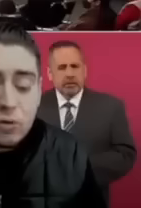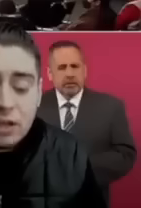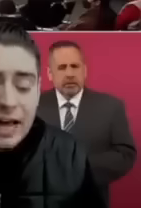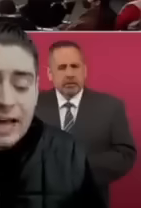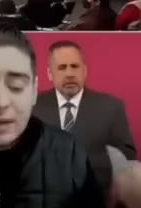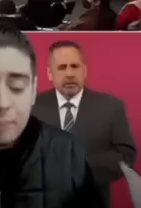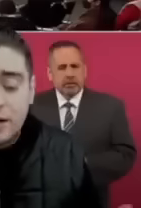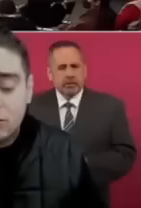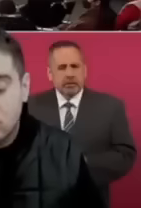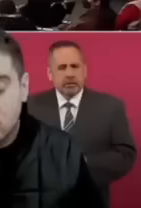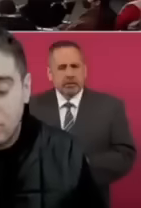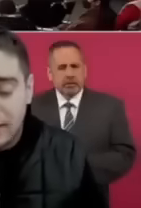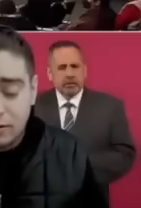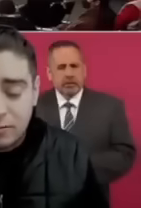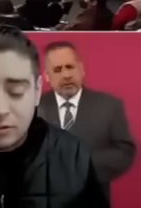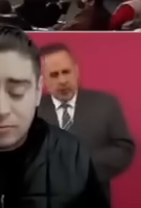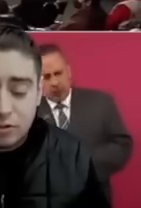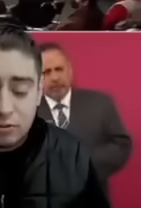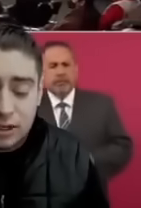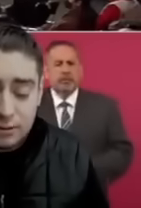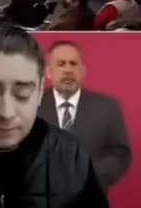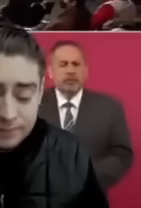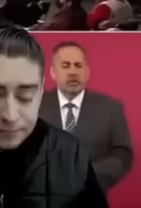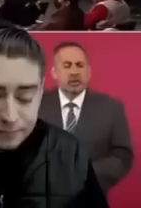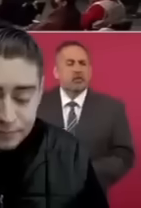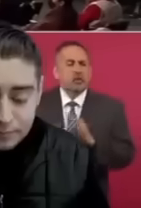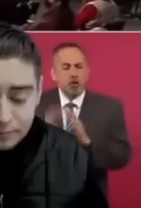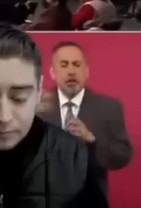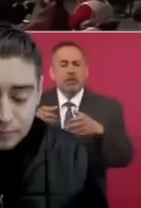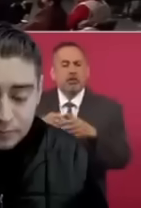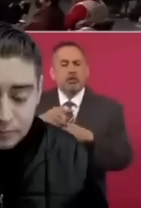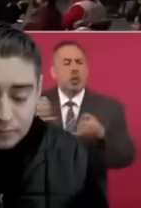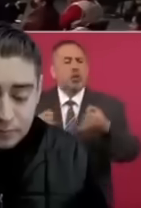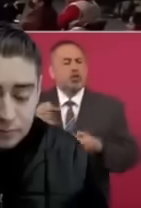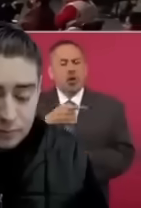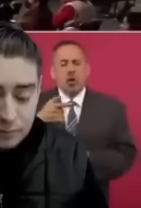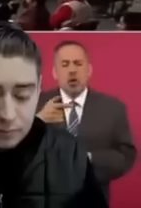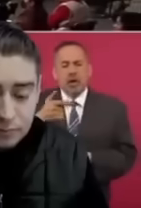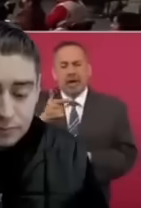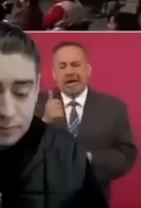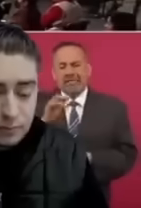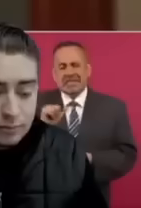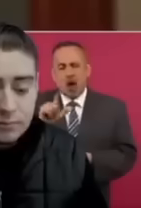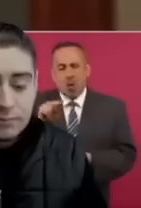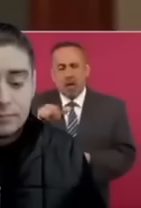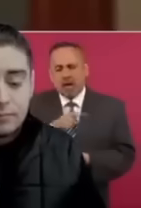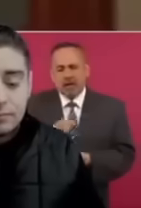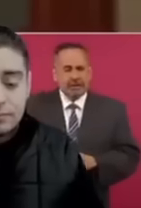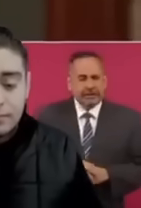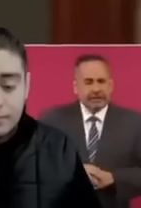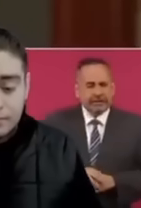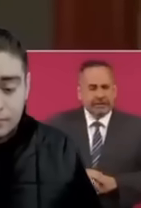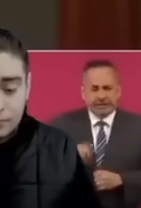conferencia matutina hace apenas unos momentos, amigos. Presidente, vamos a escuchar. Retomando el tema del juicio de Genaro García Luna, en estos